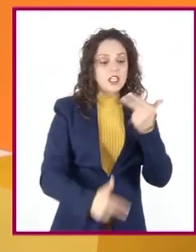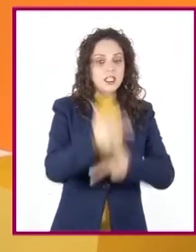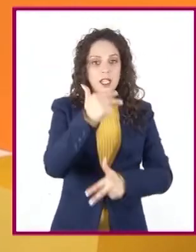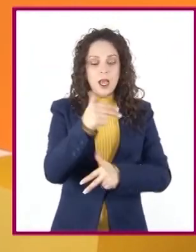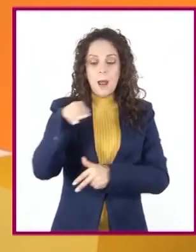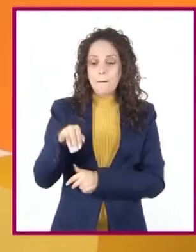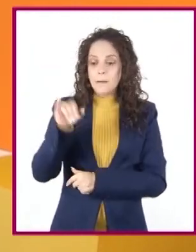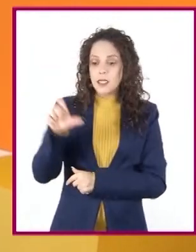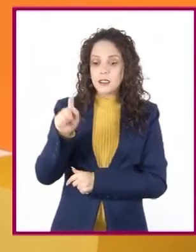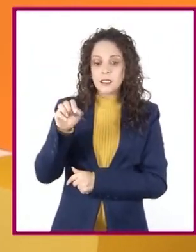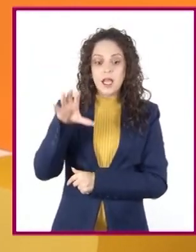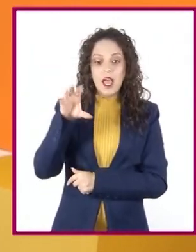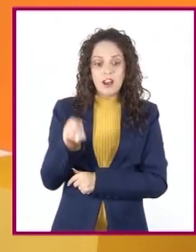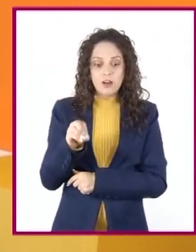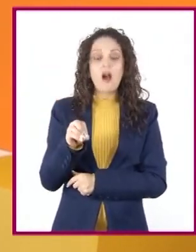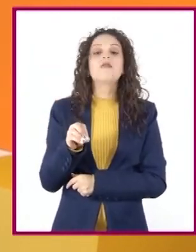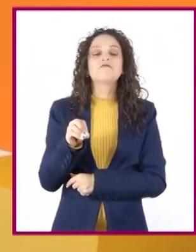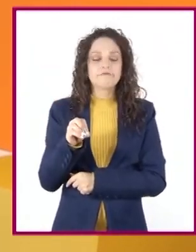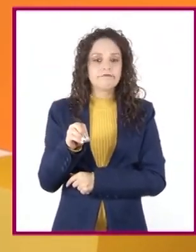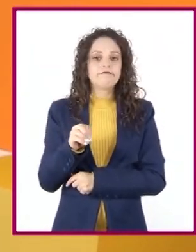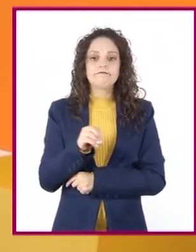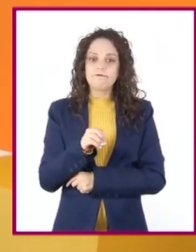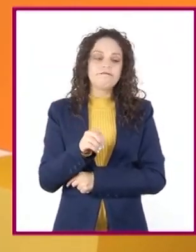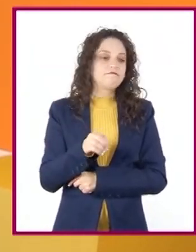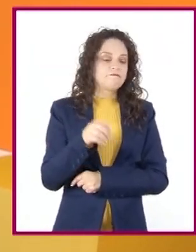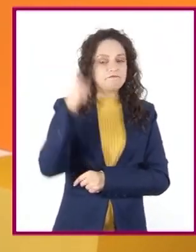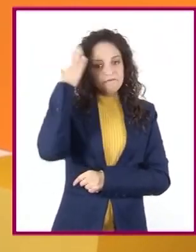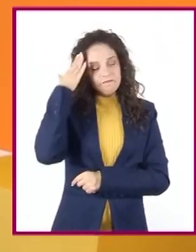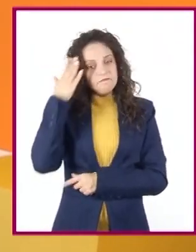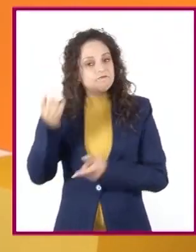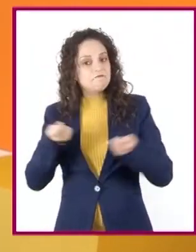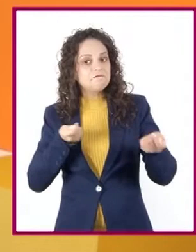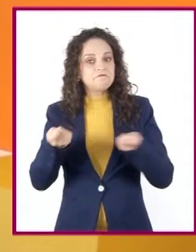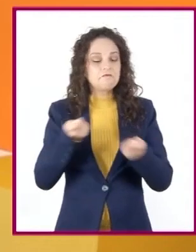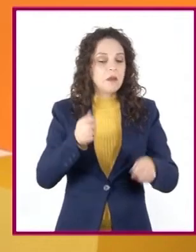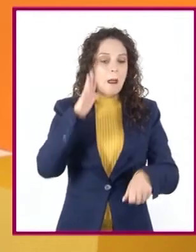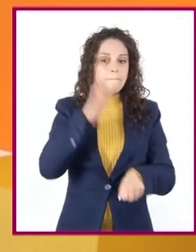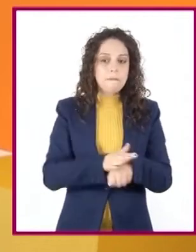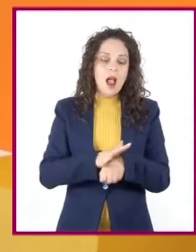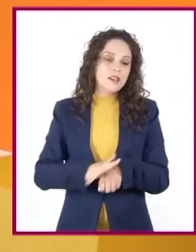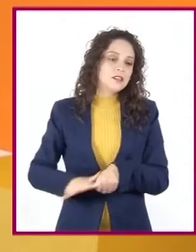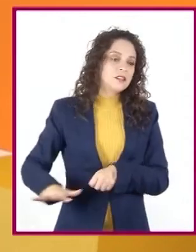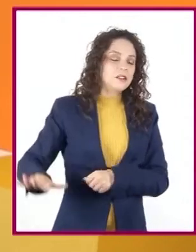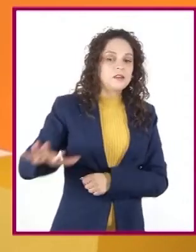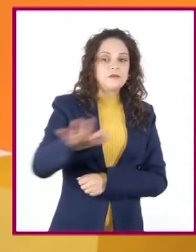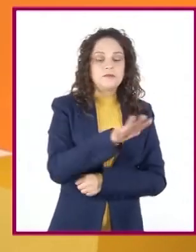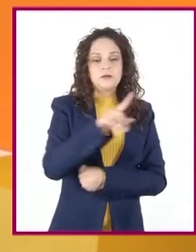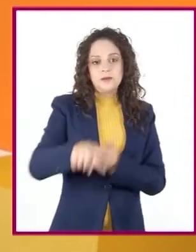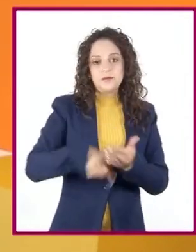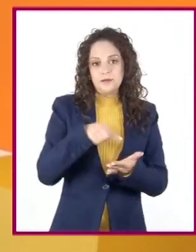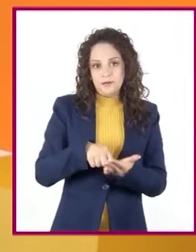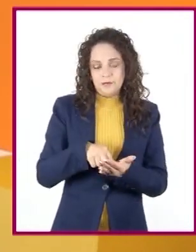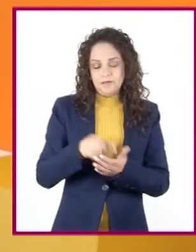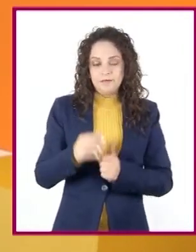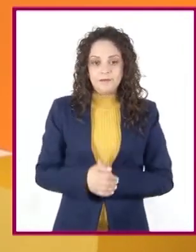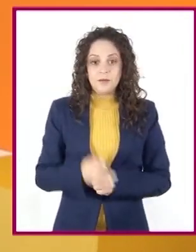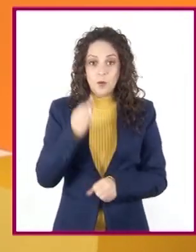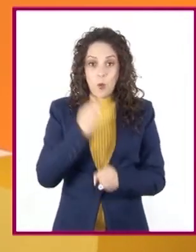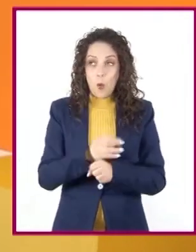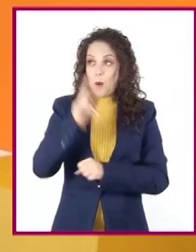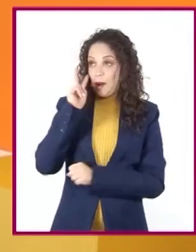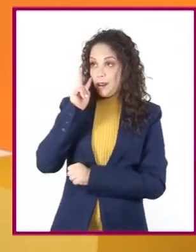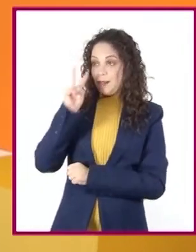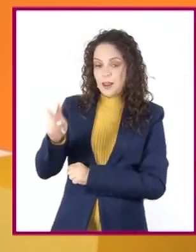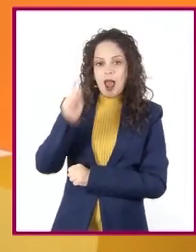lograron someter a la mayor parte de la región. A continuación, veremos un gran descubrimiento que